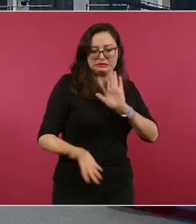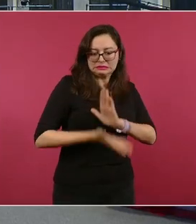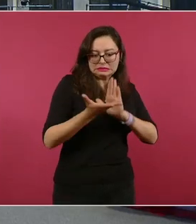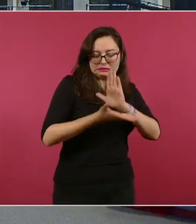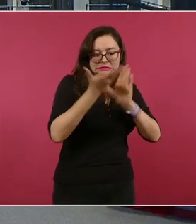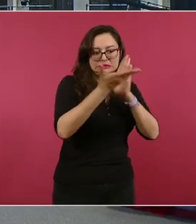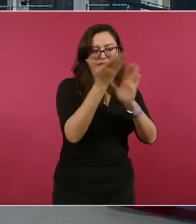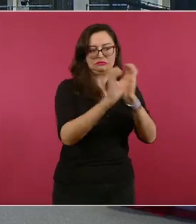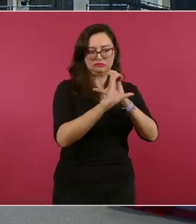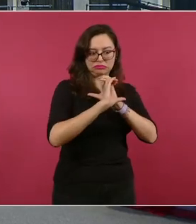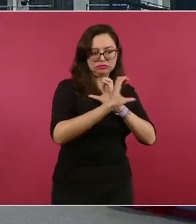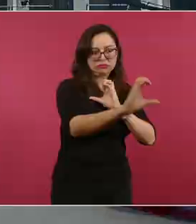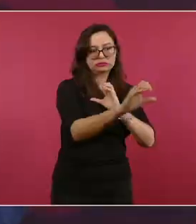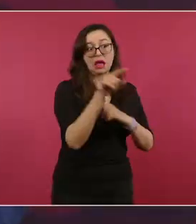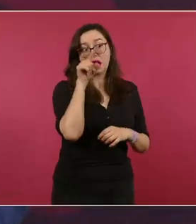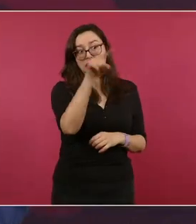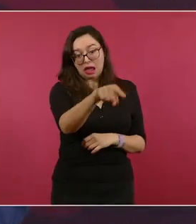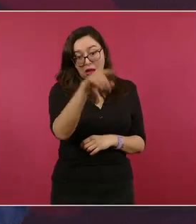en Monterrey.